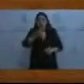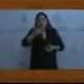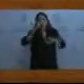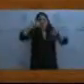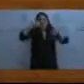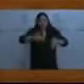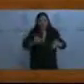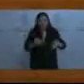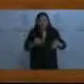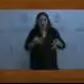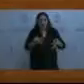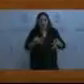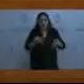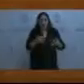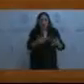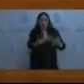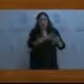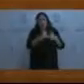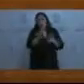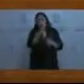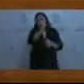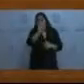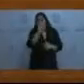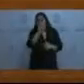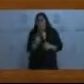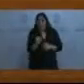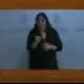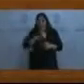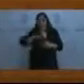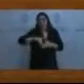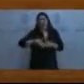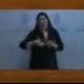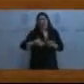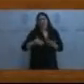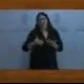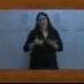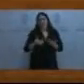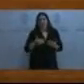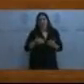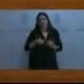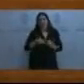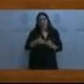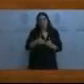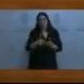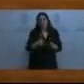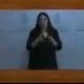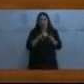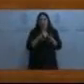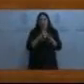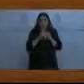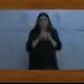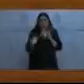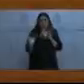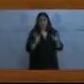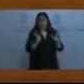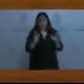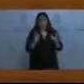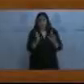manifiestamente liderada por un SESPA Consejería nos lleva a malvivir durante un largo periodo de tiempo. Tiempo en el que la no